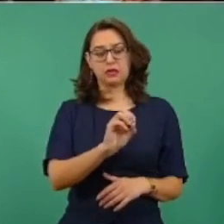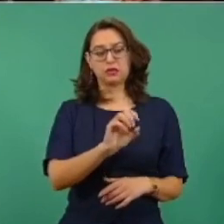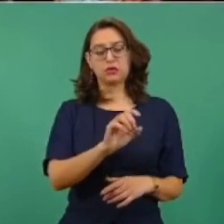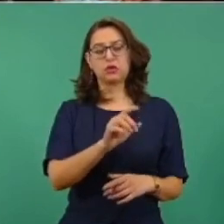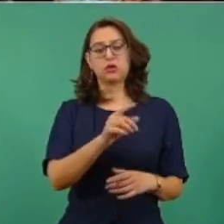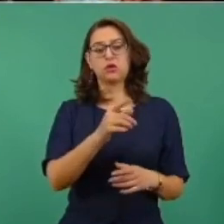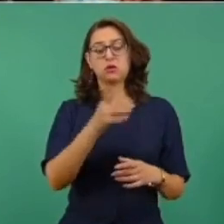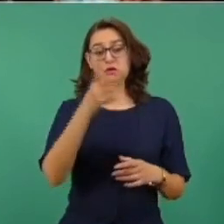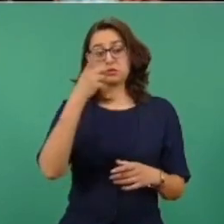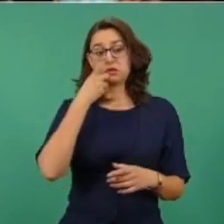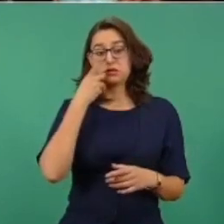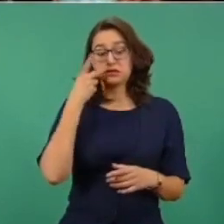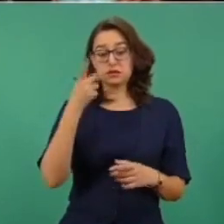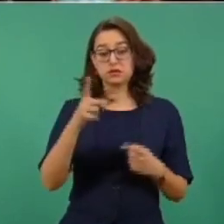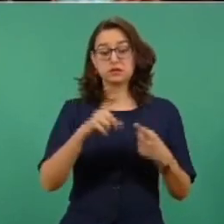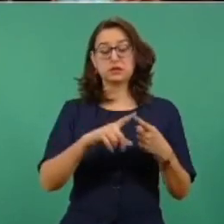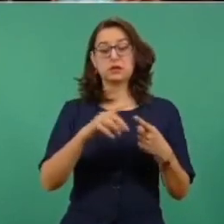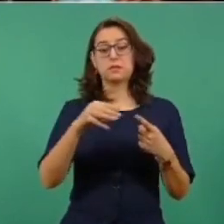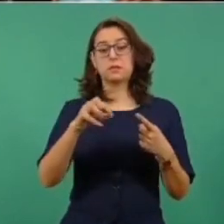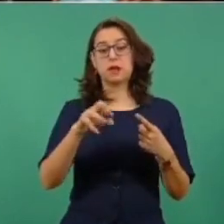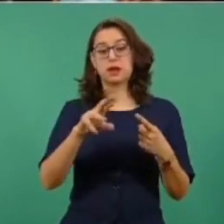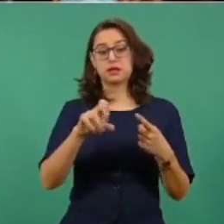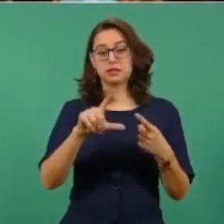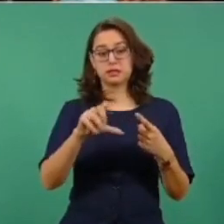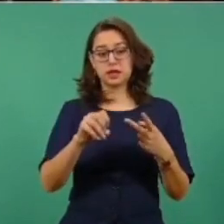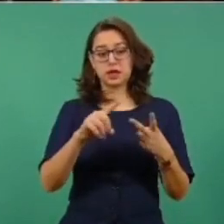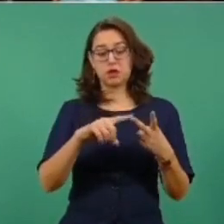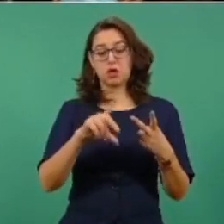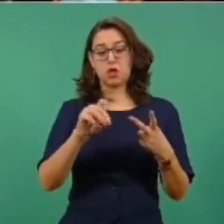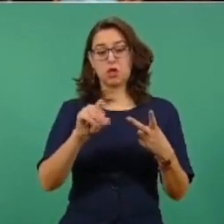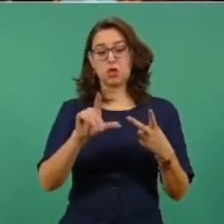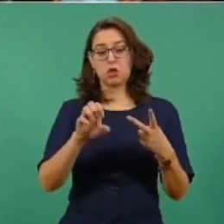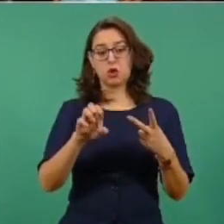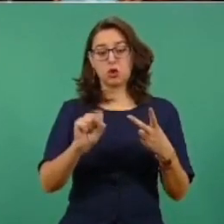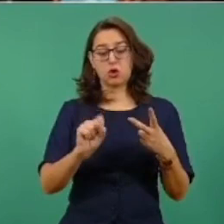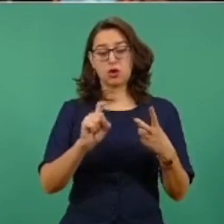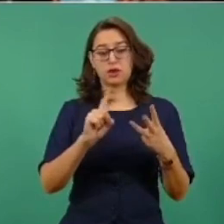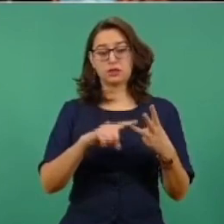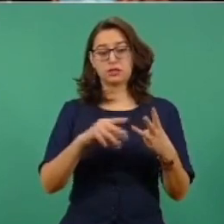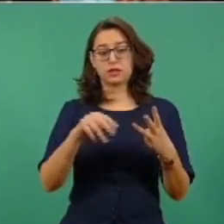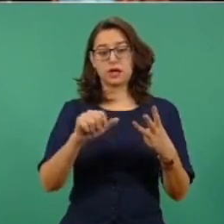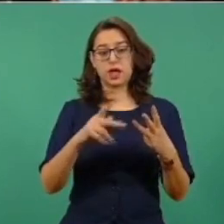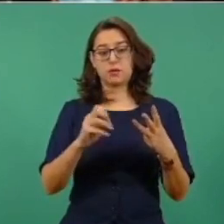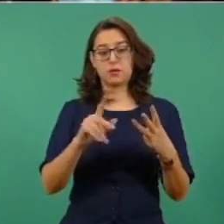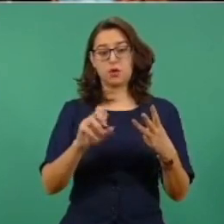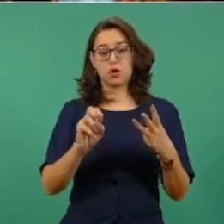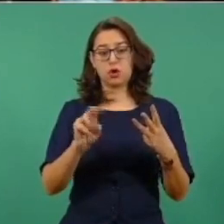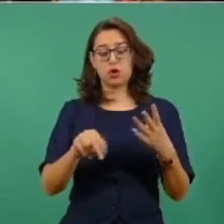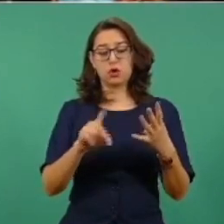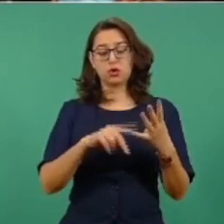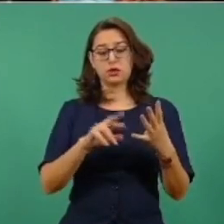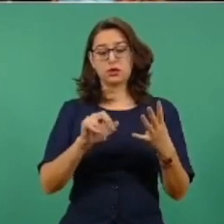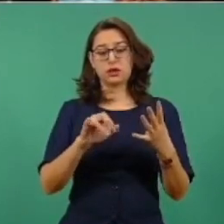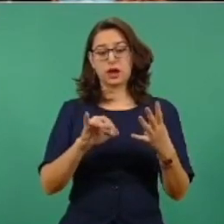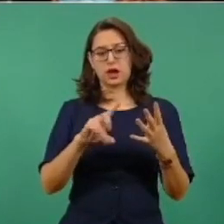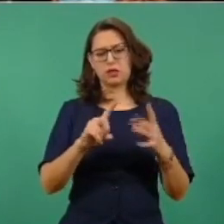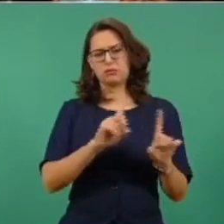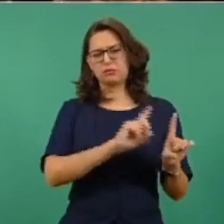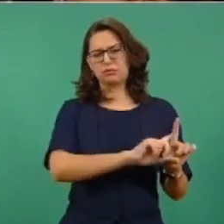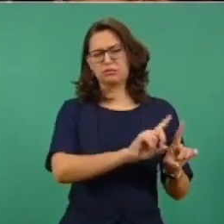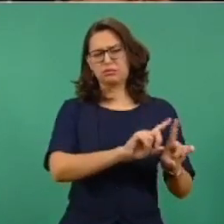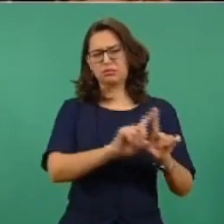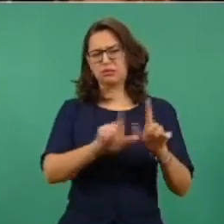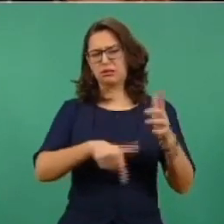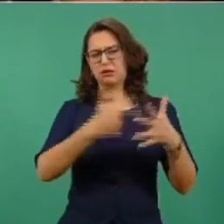Padierna, Napoleón Gómez Urrutia, Julio Scherer Ibarra, Ricardo Agüed, entre otros. La lista